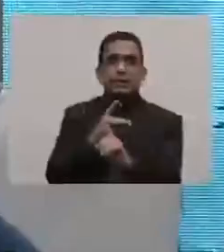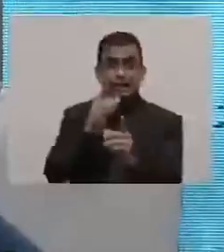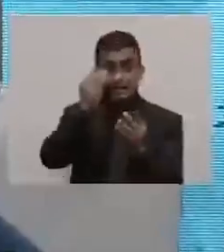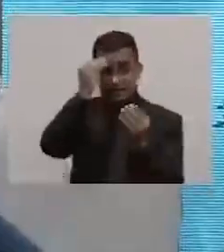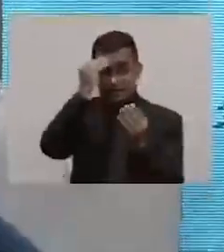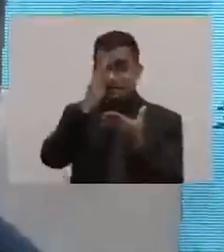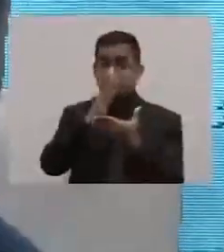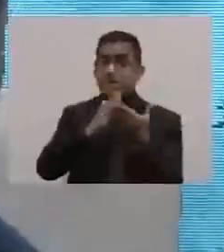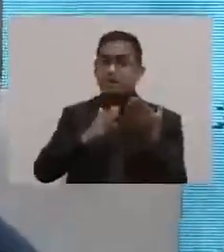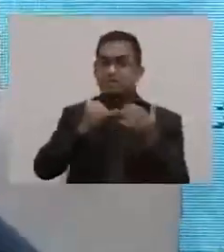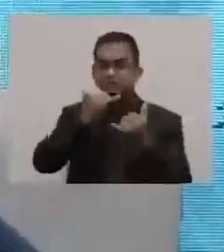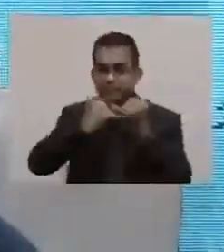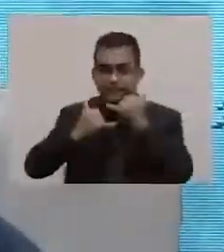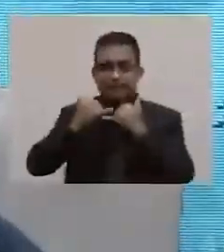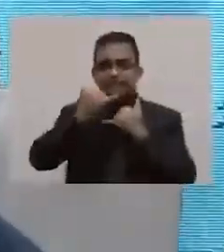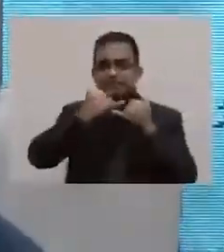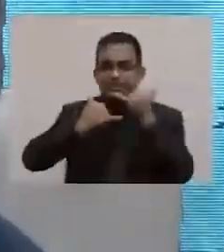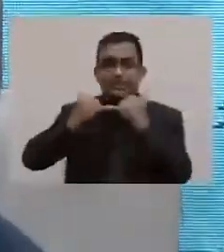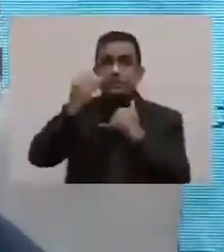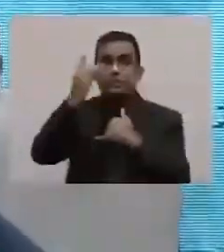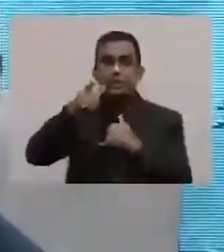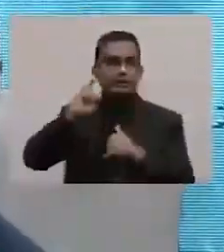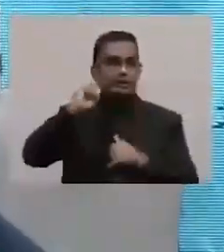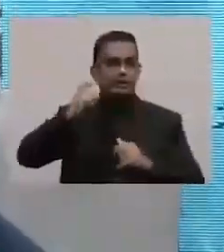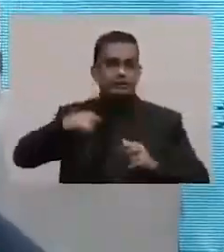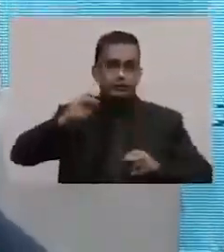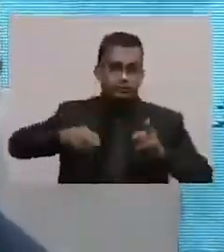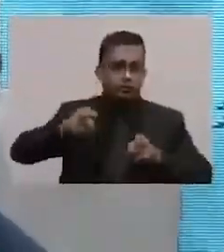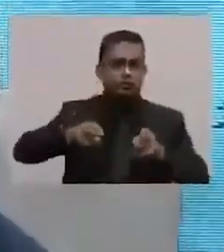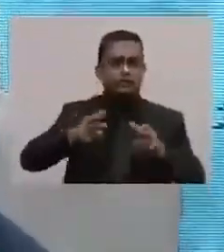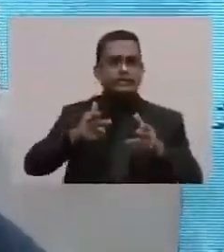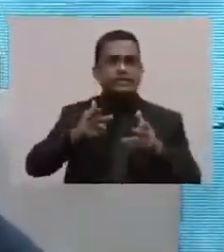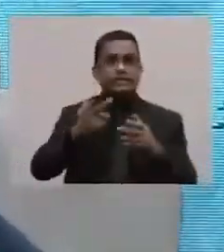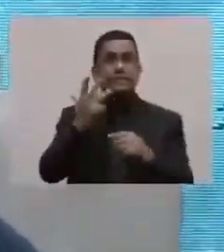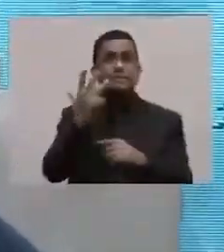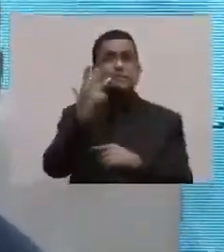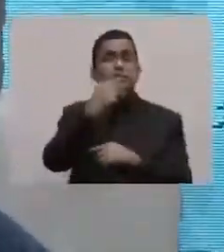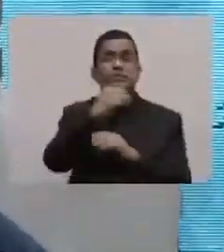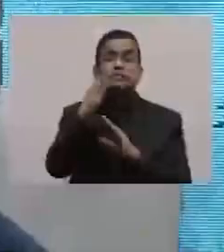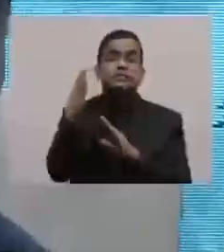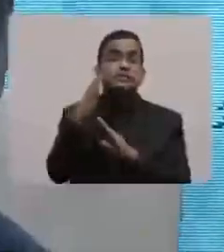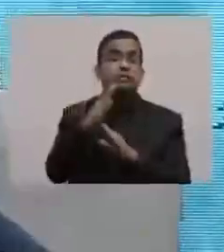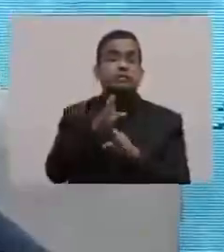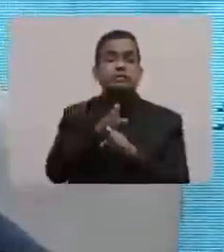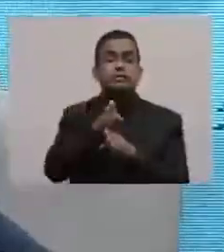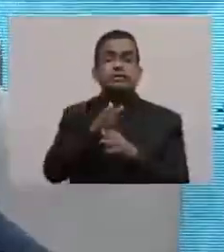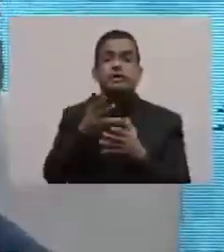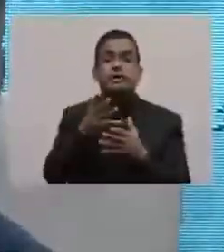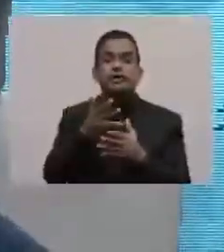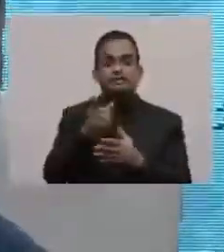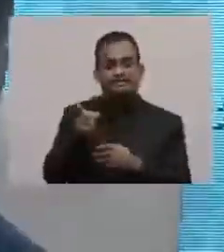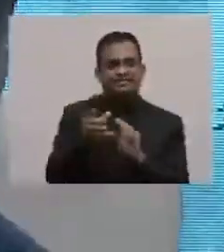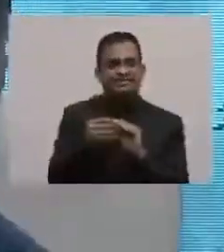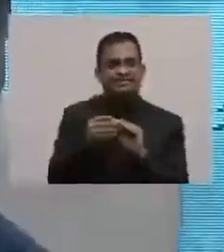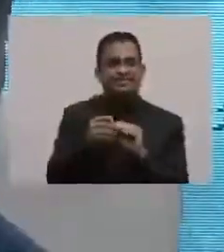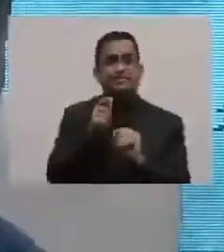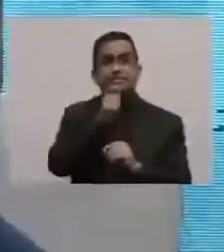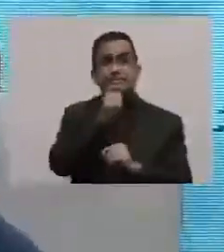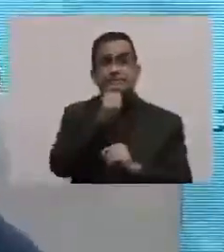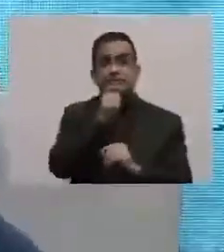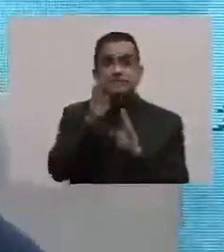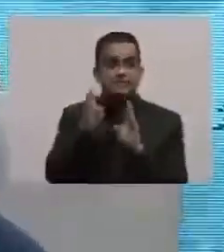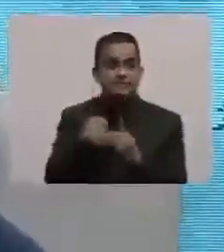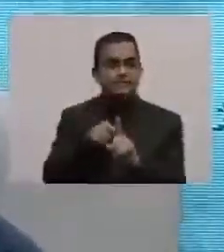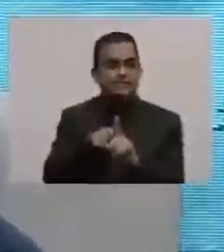Márquez, en el mismo discurso que él planteaba que el periodismo es la profesión más hermosa de la bolita del mundo, en su palabra, también decía él